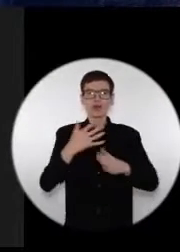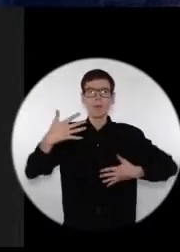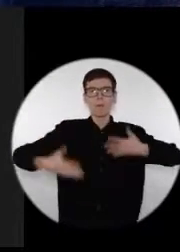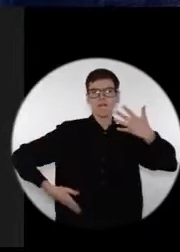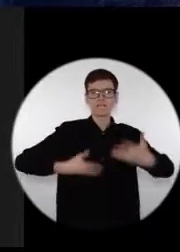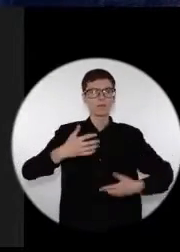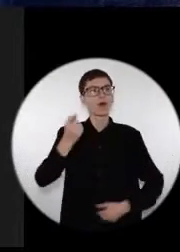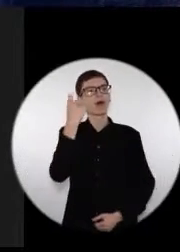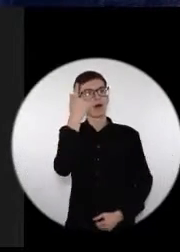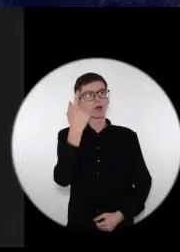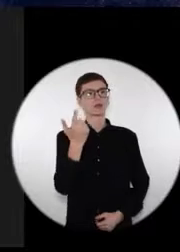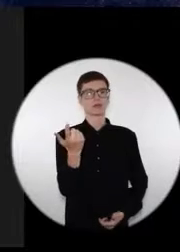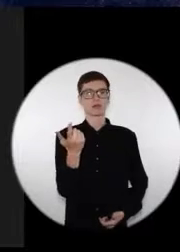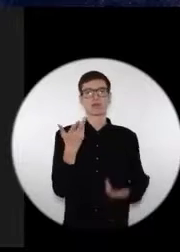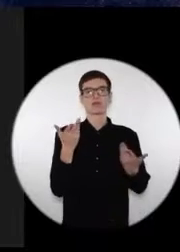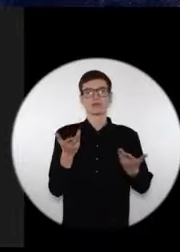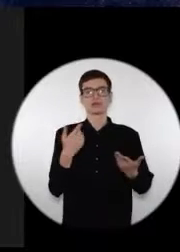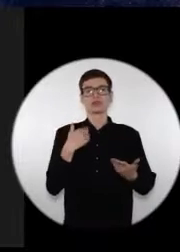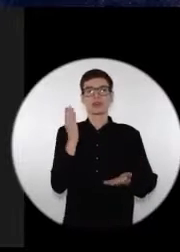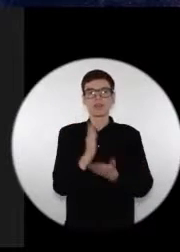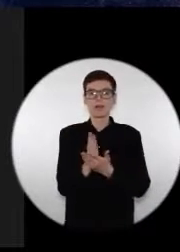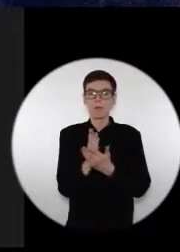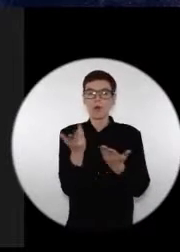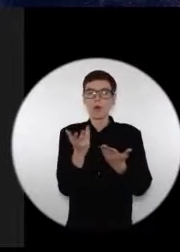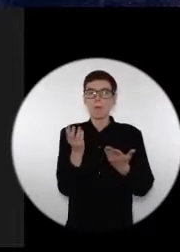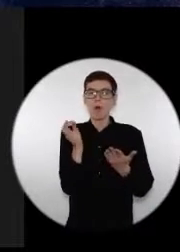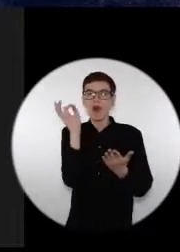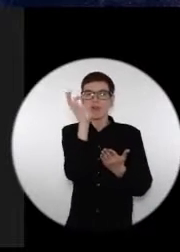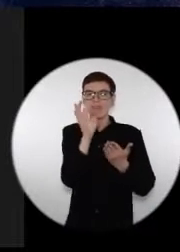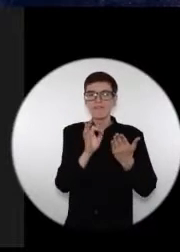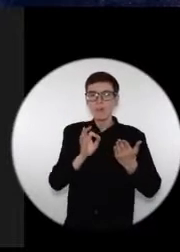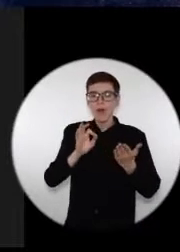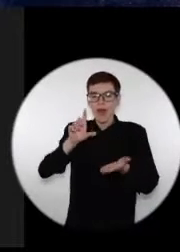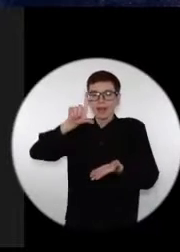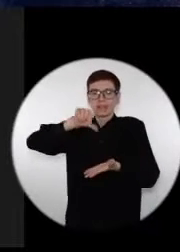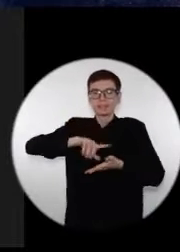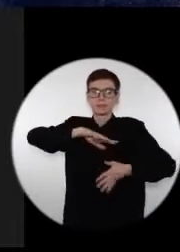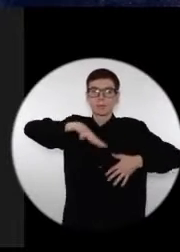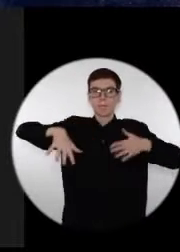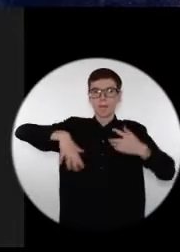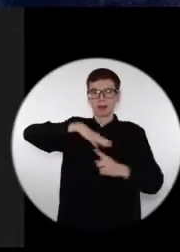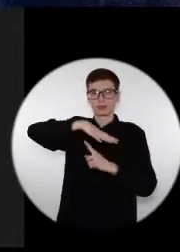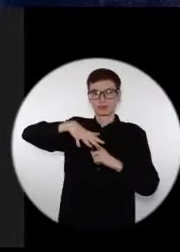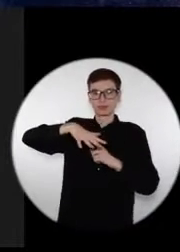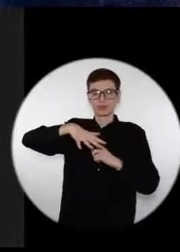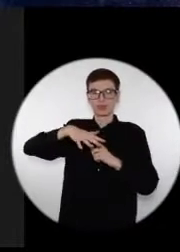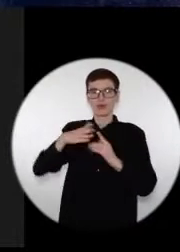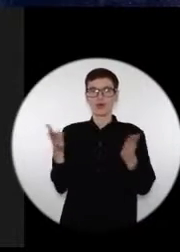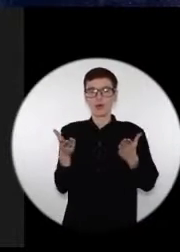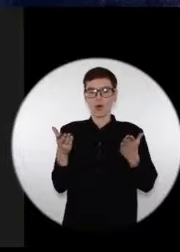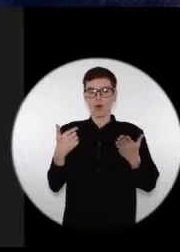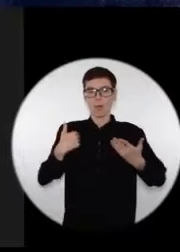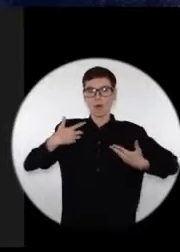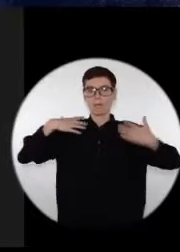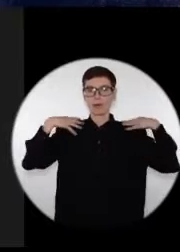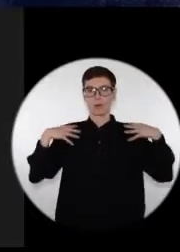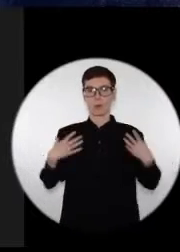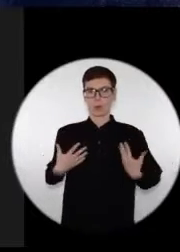sino que está entendiendo directamente del movimiento entonces muy importante ser muy concreto y dibujar espacialmente en